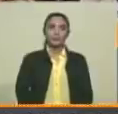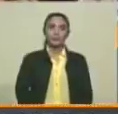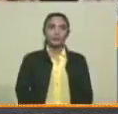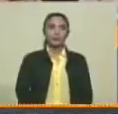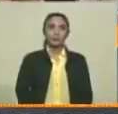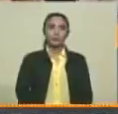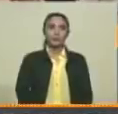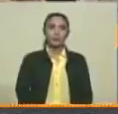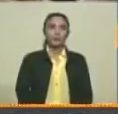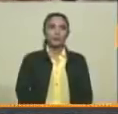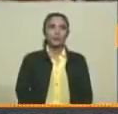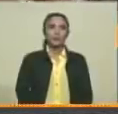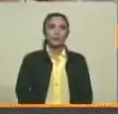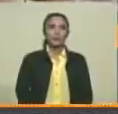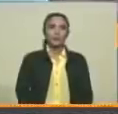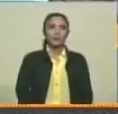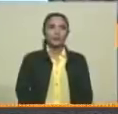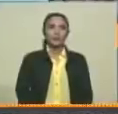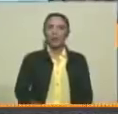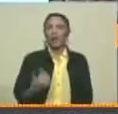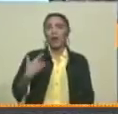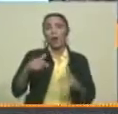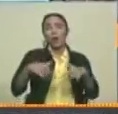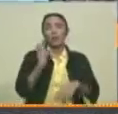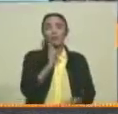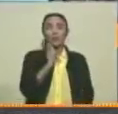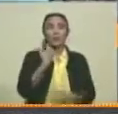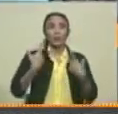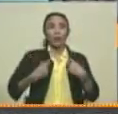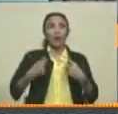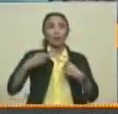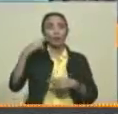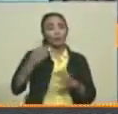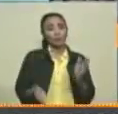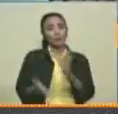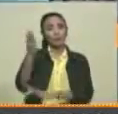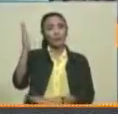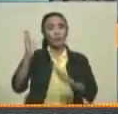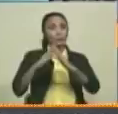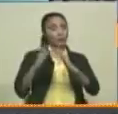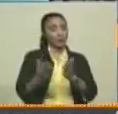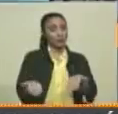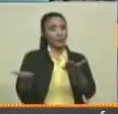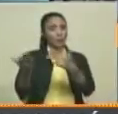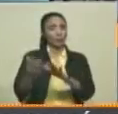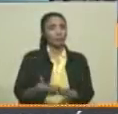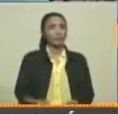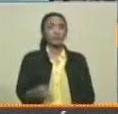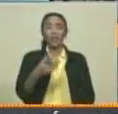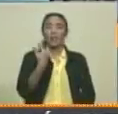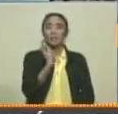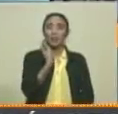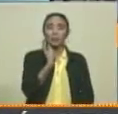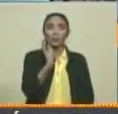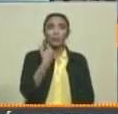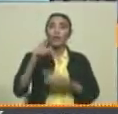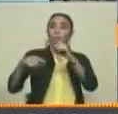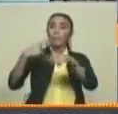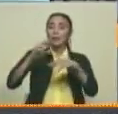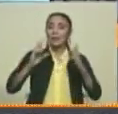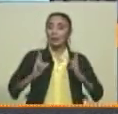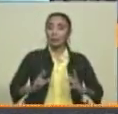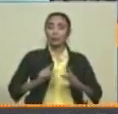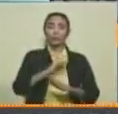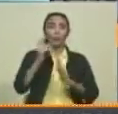Está enfermito Aristóbulo, ¿vale? Que se vaya para su casa apenas termine, ¿verdad? Y mañana tiene reposo